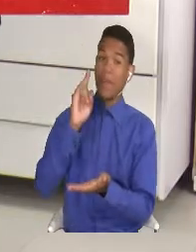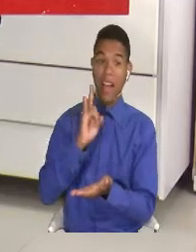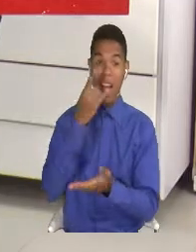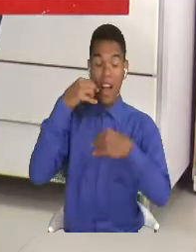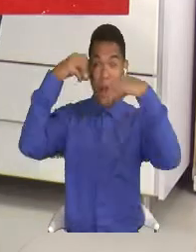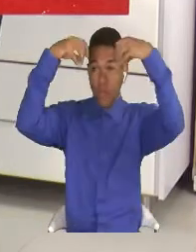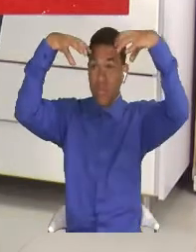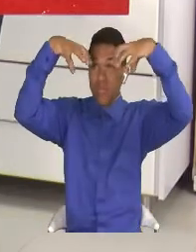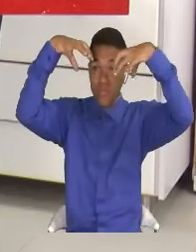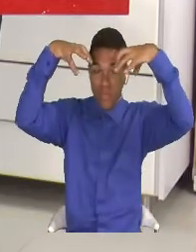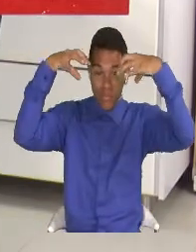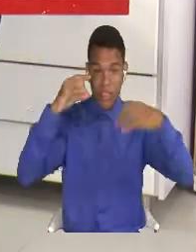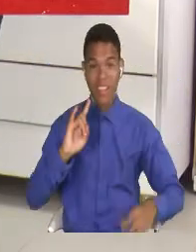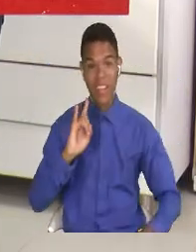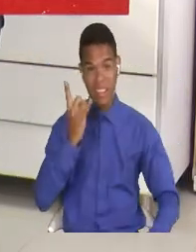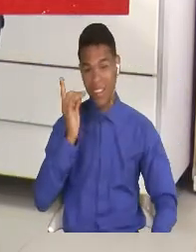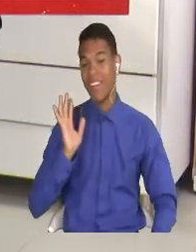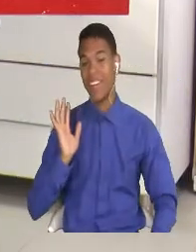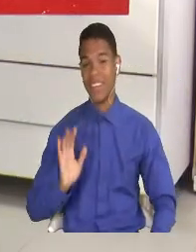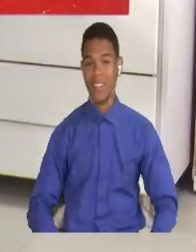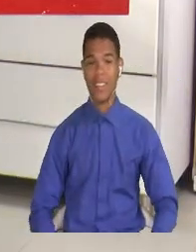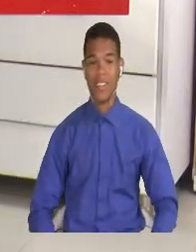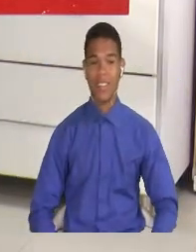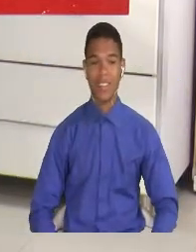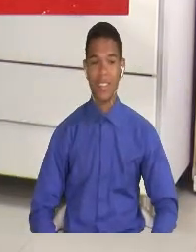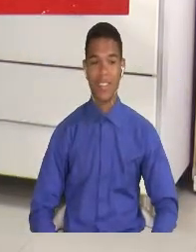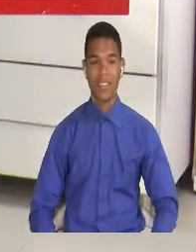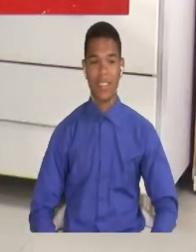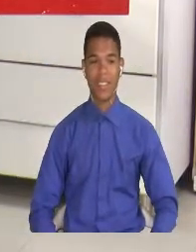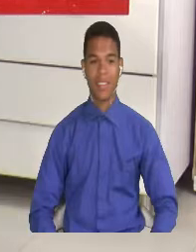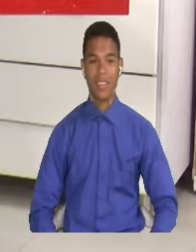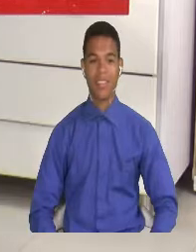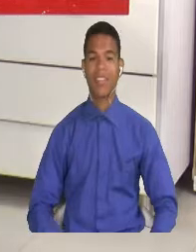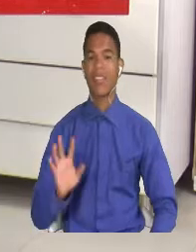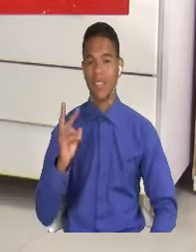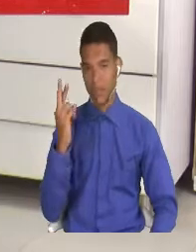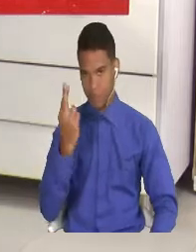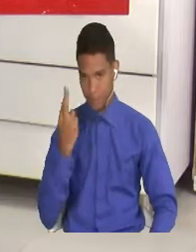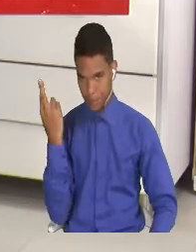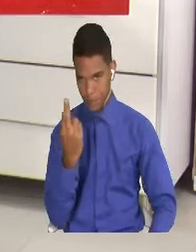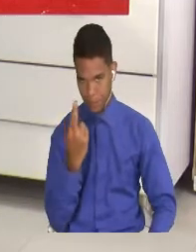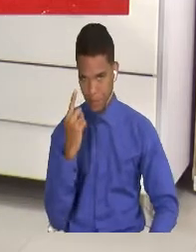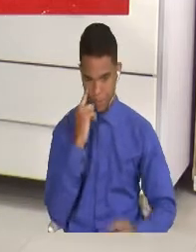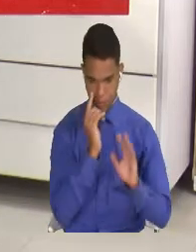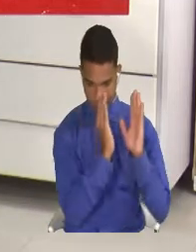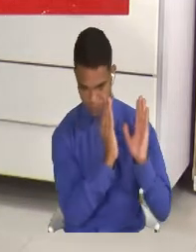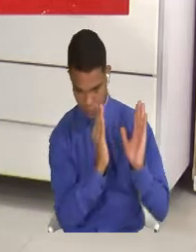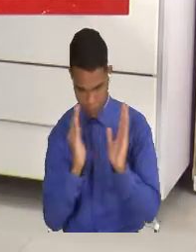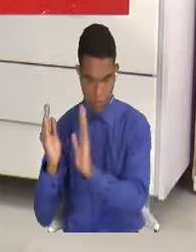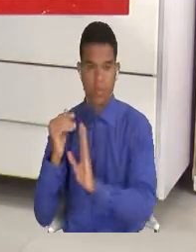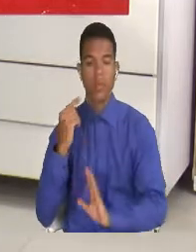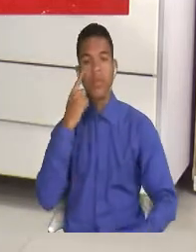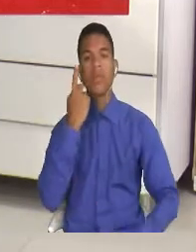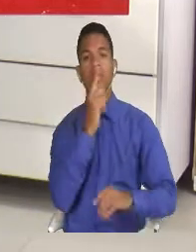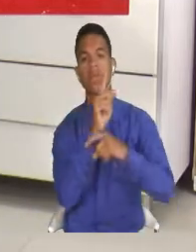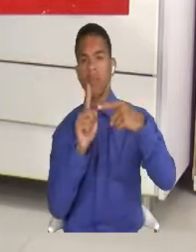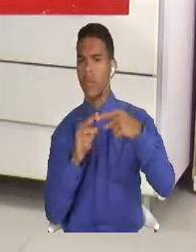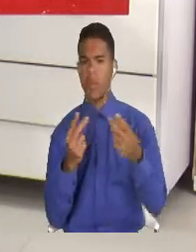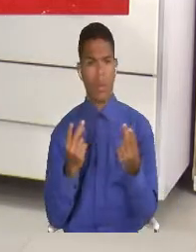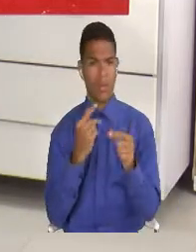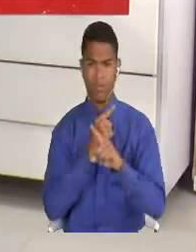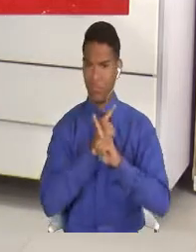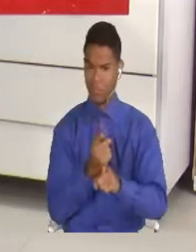nos activa la alarma. Aquí la alarma. Sí, entonces bueno, Rioche, vamos a hacer un repaso de toda nuestra preparación. Sí, señor, me nuestra parece preparación perfecto. Fue súper rápida,